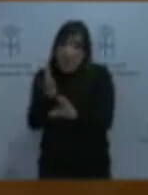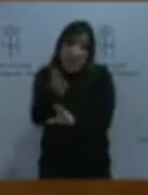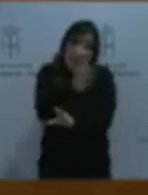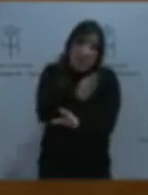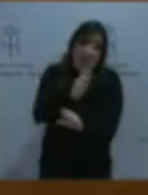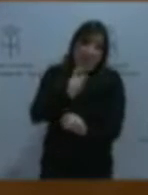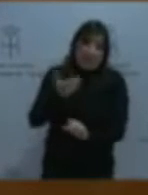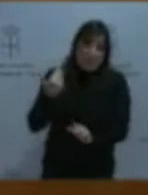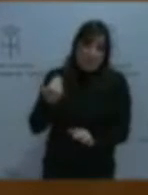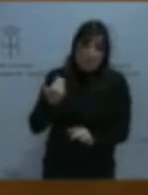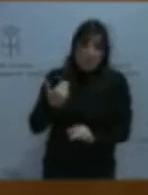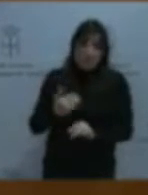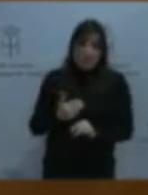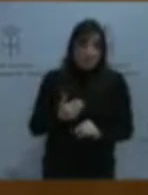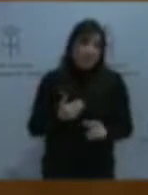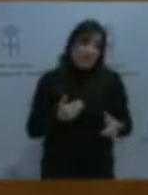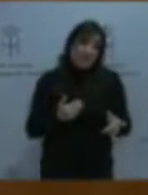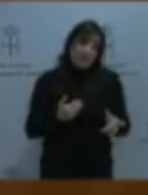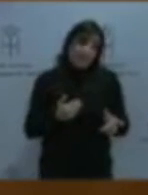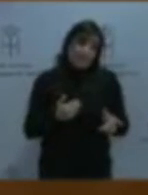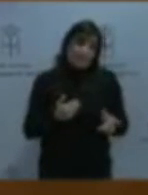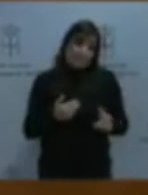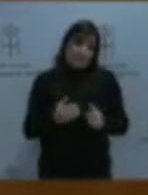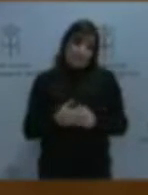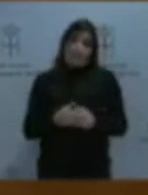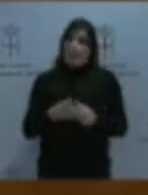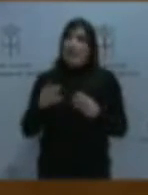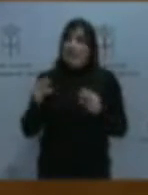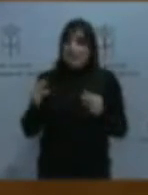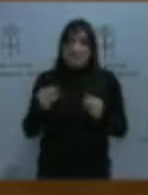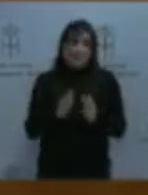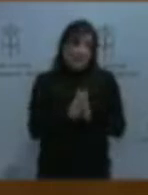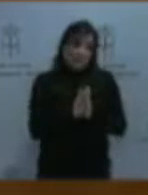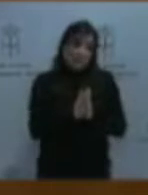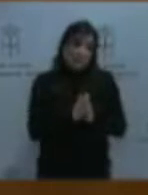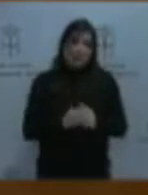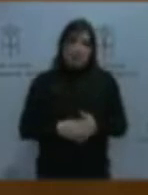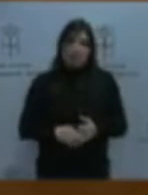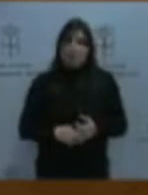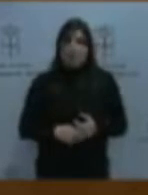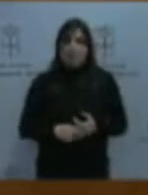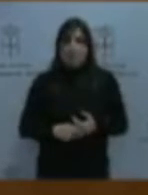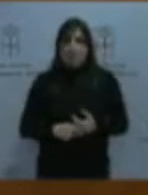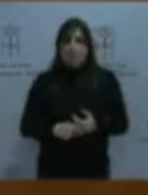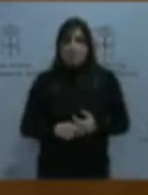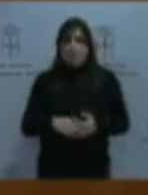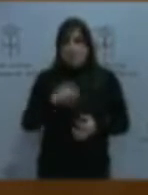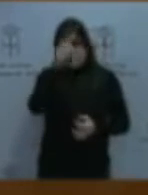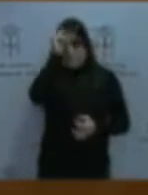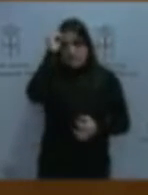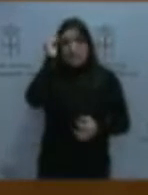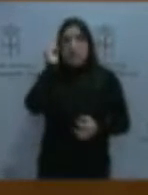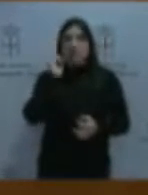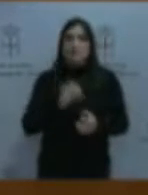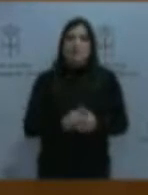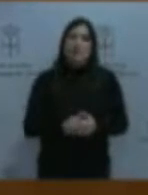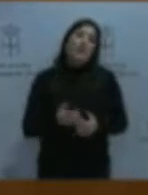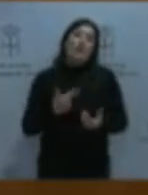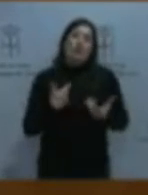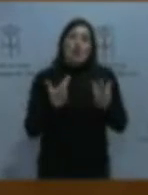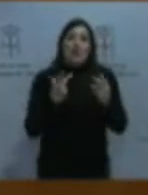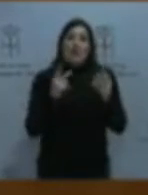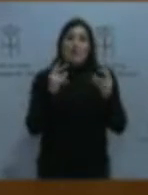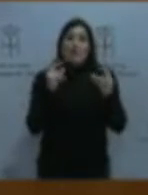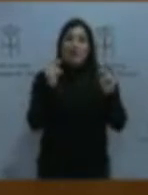ya, señor presidente. No, vaya concluyendo, sí. Y vamos a finar no con un desprecio